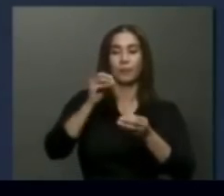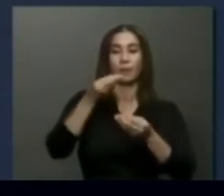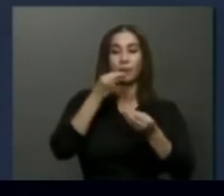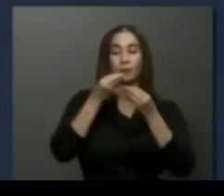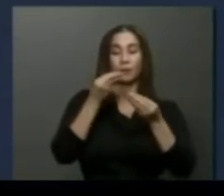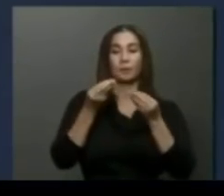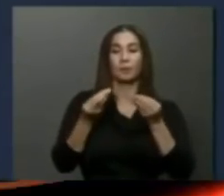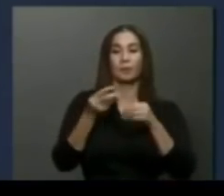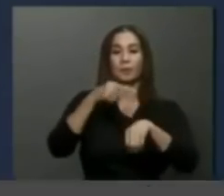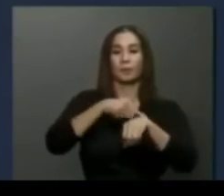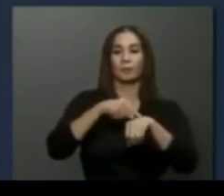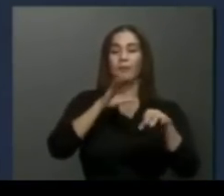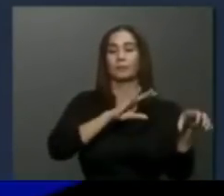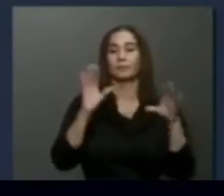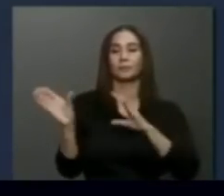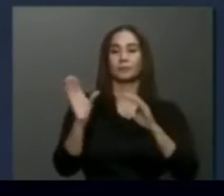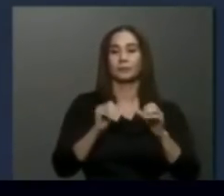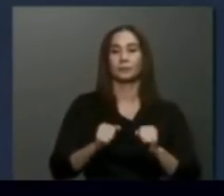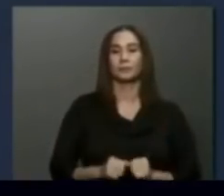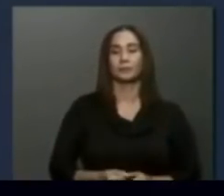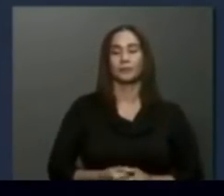de alimentos durante la época navideña.